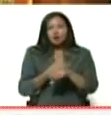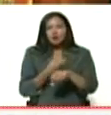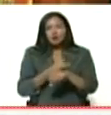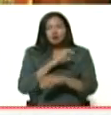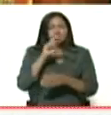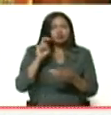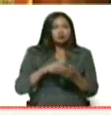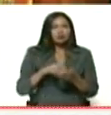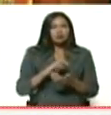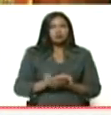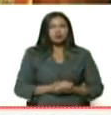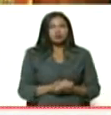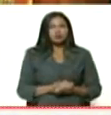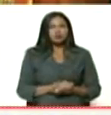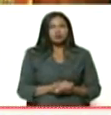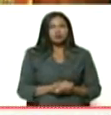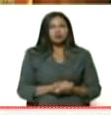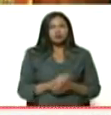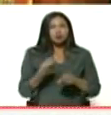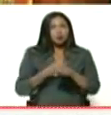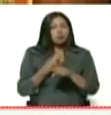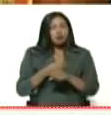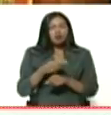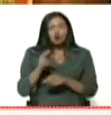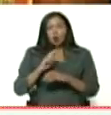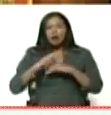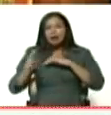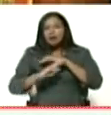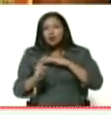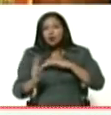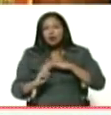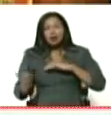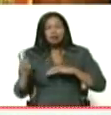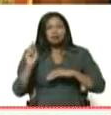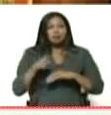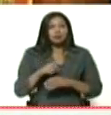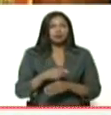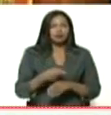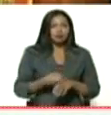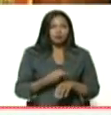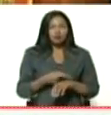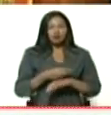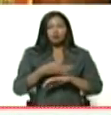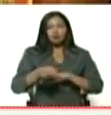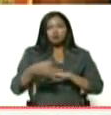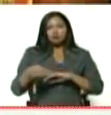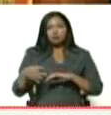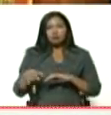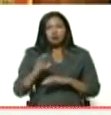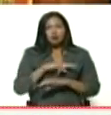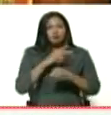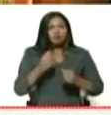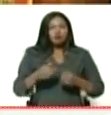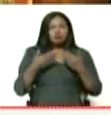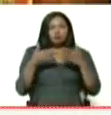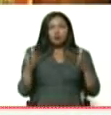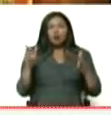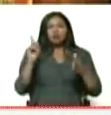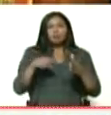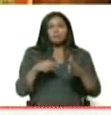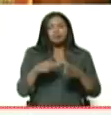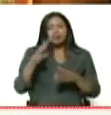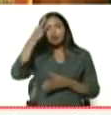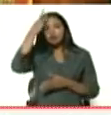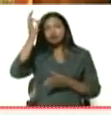nacional, en los gobiernos regionales, en los gobiernos municipales, en el poder popular, en los